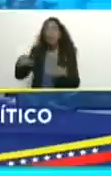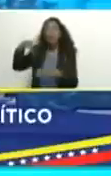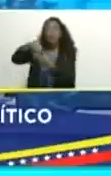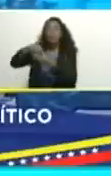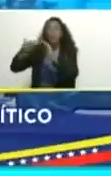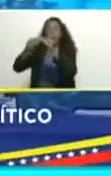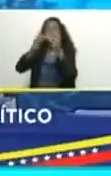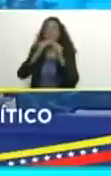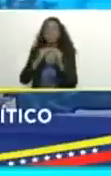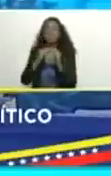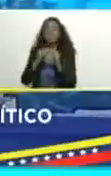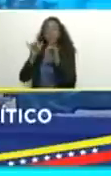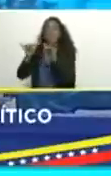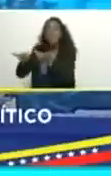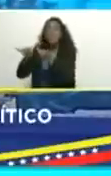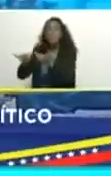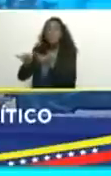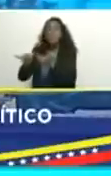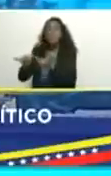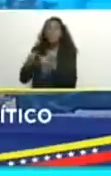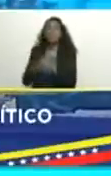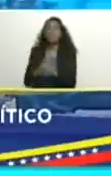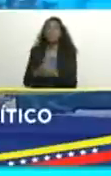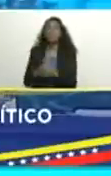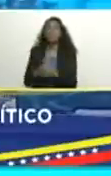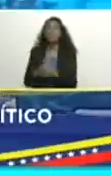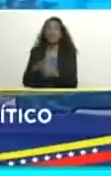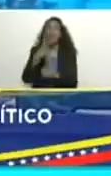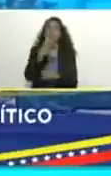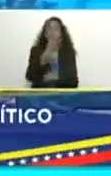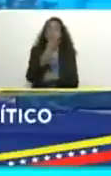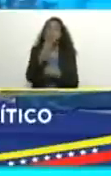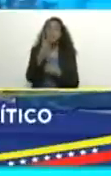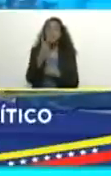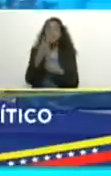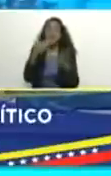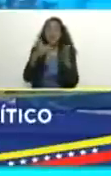paz, en las